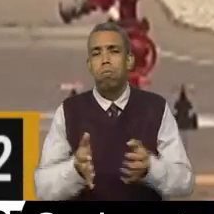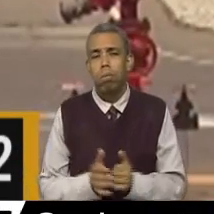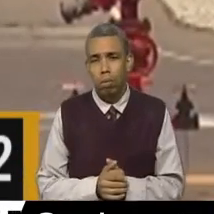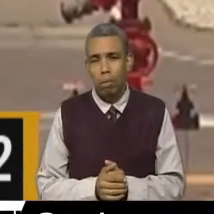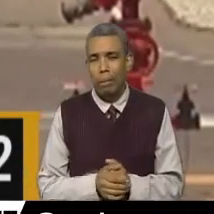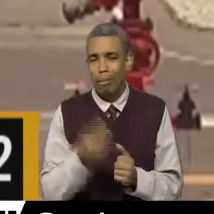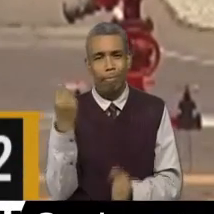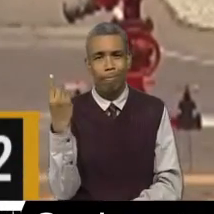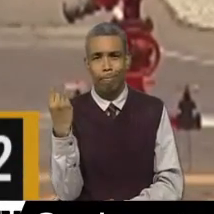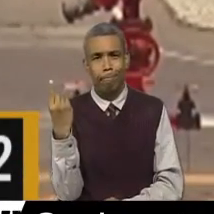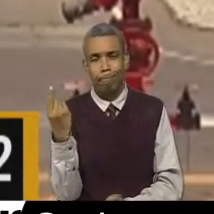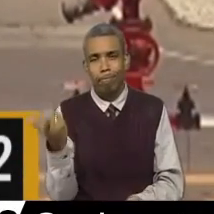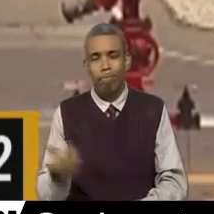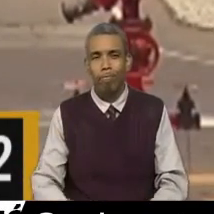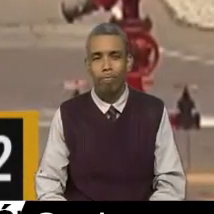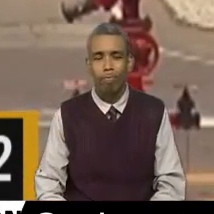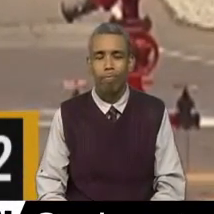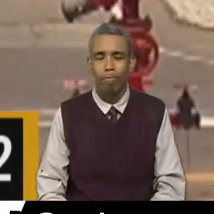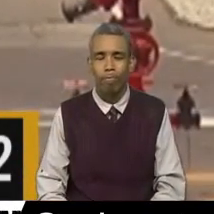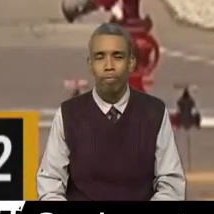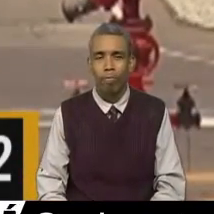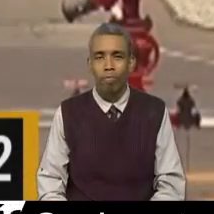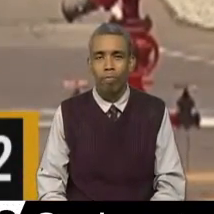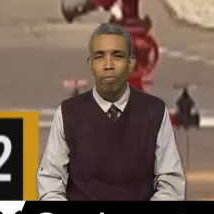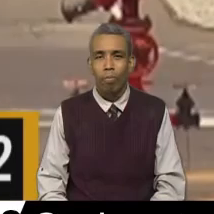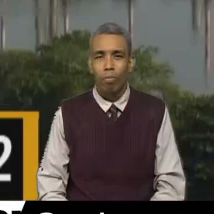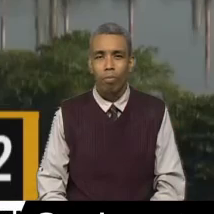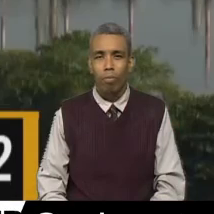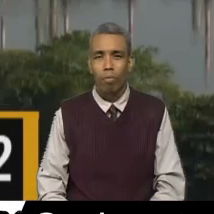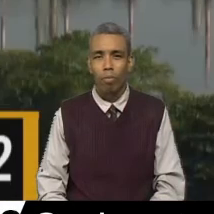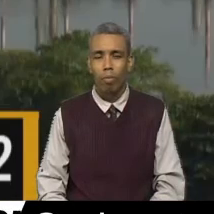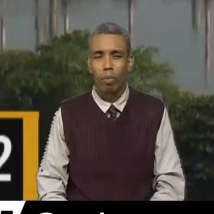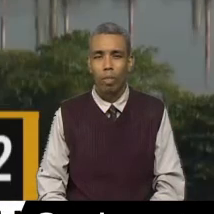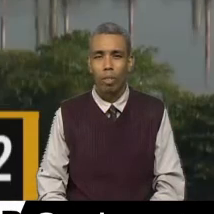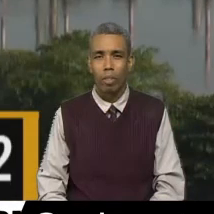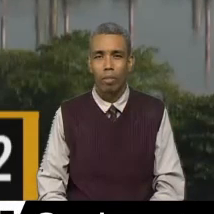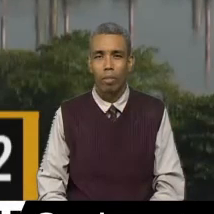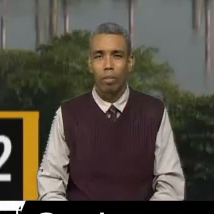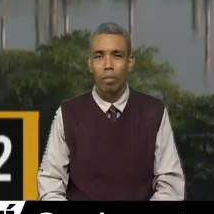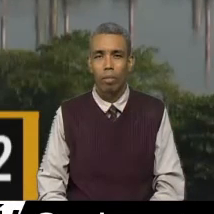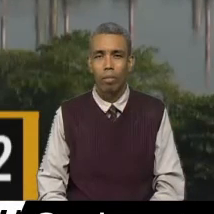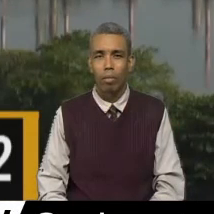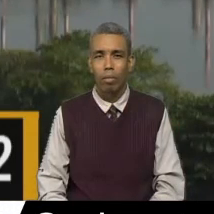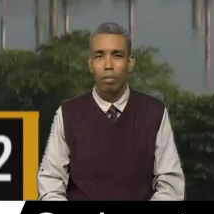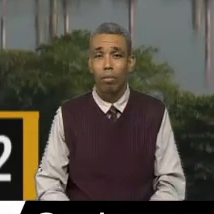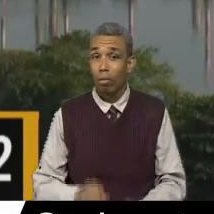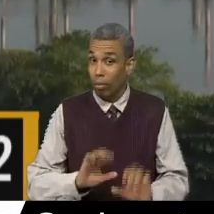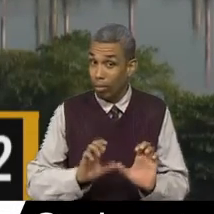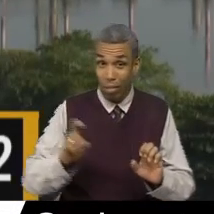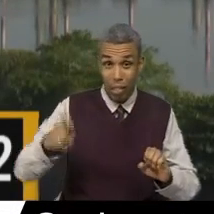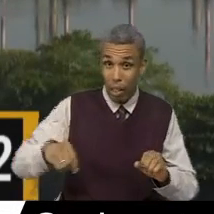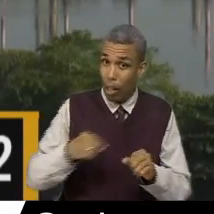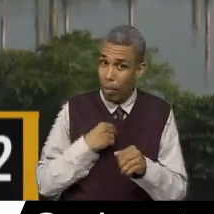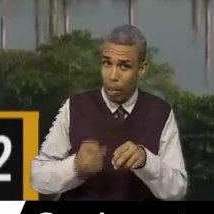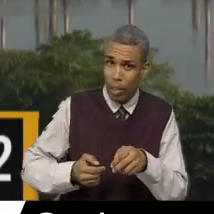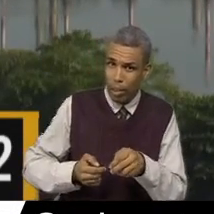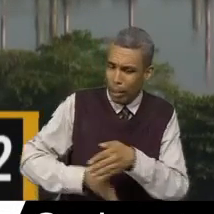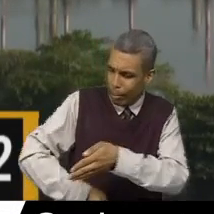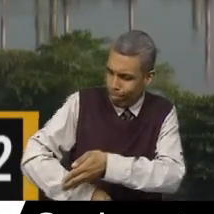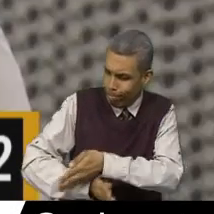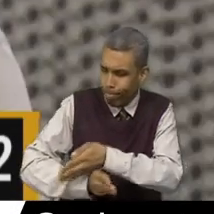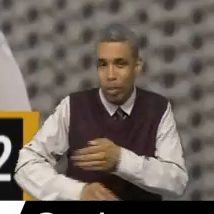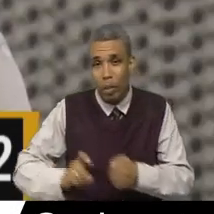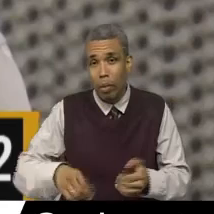las horas de servicio que tienen las diferentes unidades, se deben ejecutar. Entonces nos encontramos a que pasan este